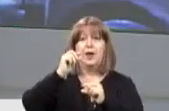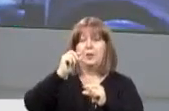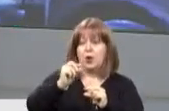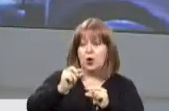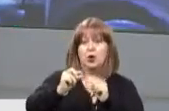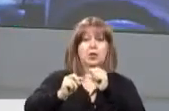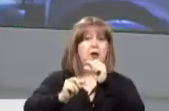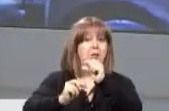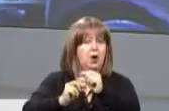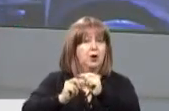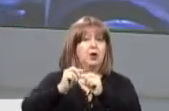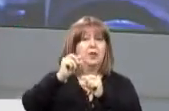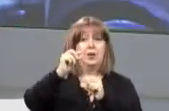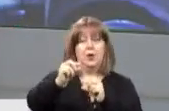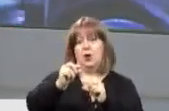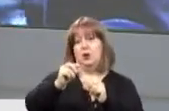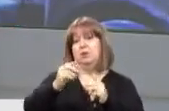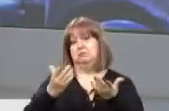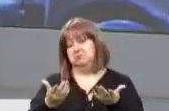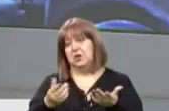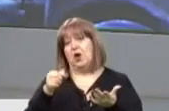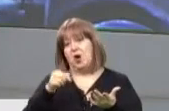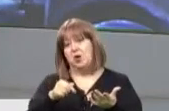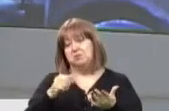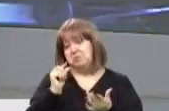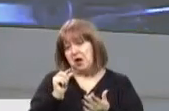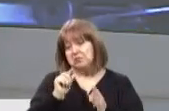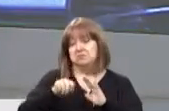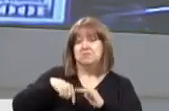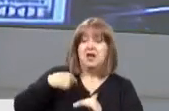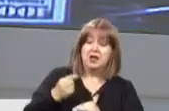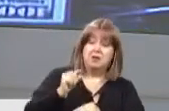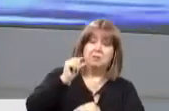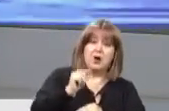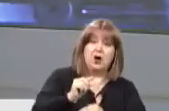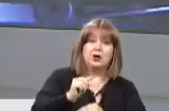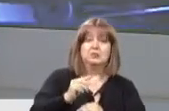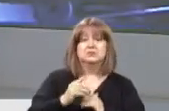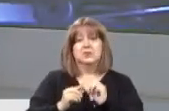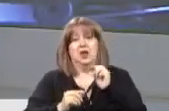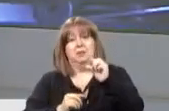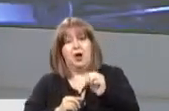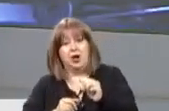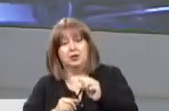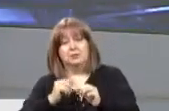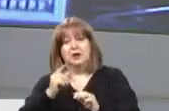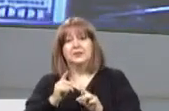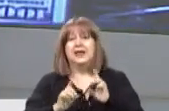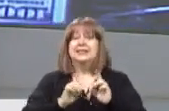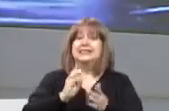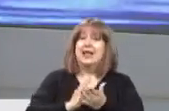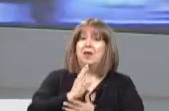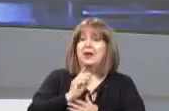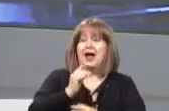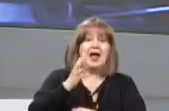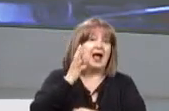dólares, entonces vas promediando precio, que se le llama. Voy comprando claro. un poco hoy, un poco mañana. Entonces porque, a lo mejor compro... Sea como sea, en algún momento compraste más barato.